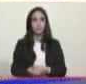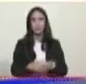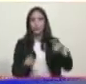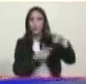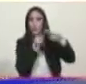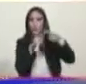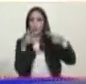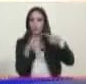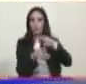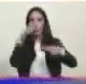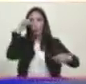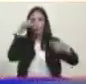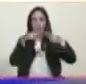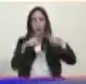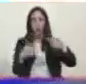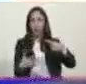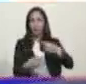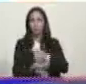primer vértice,